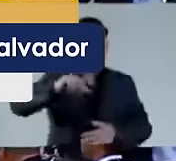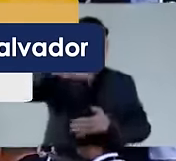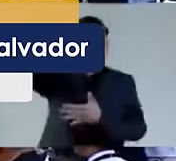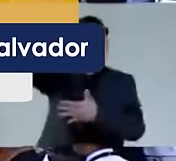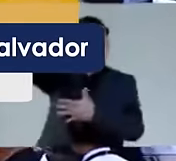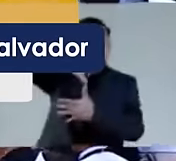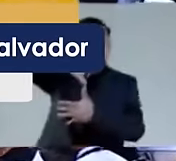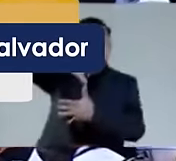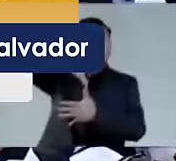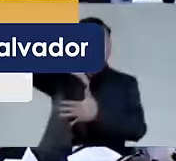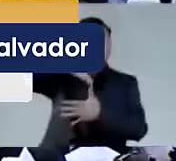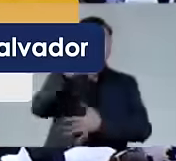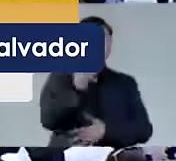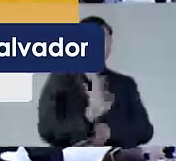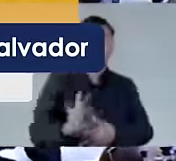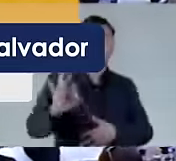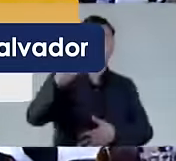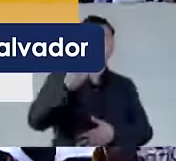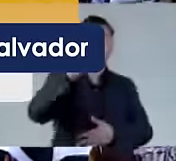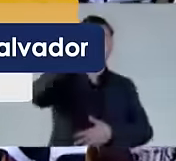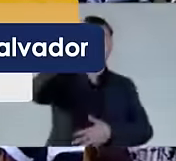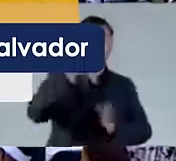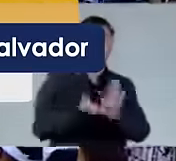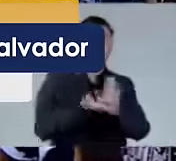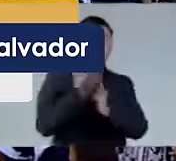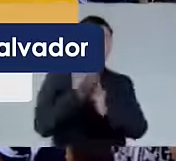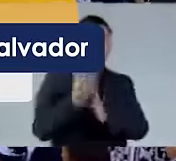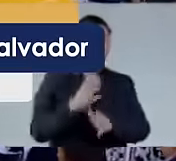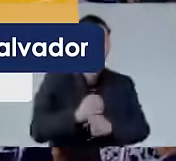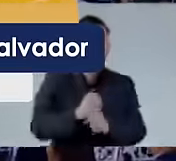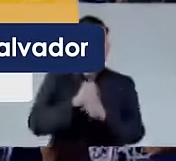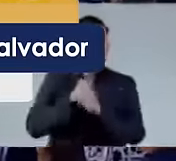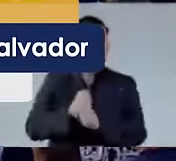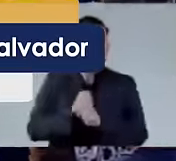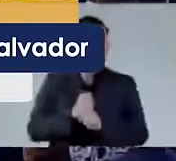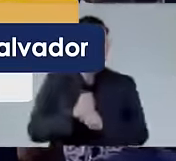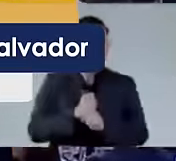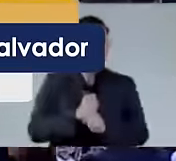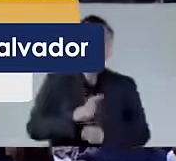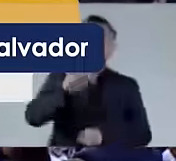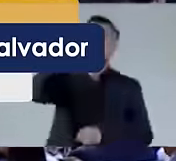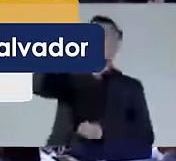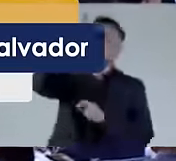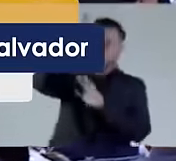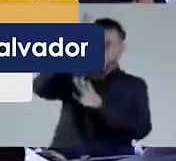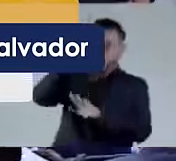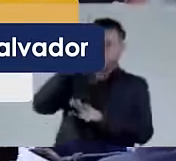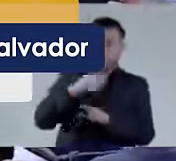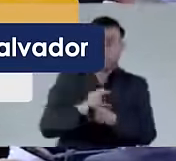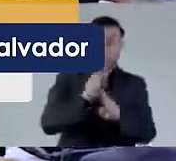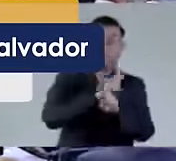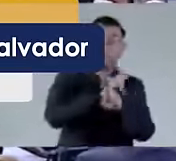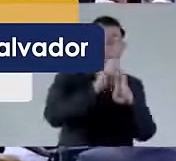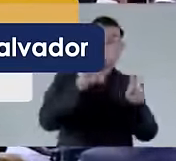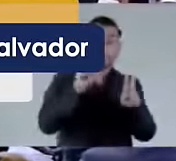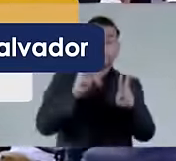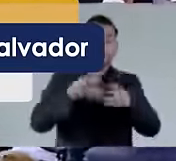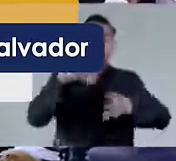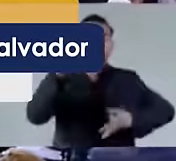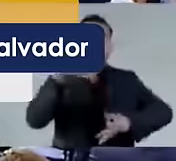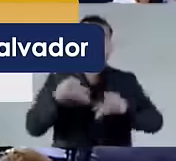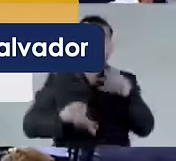amanecer de un nuevo día con una confianza renovada en dios que los llevará a la paz la justicia